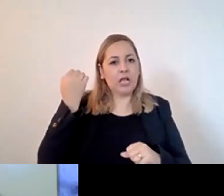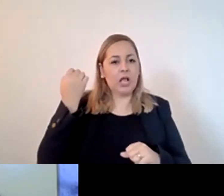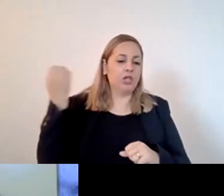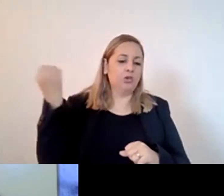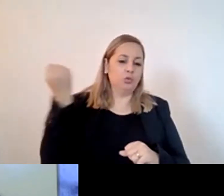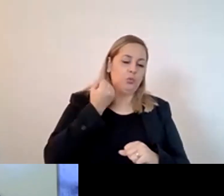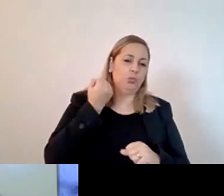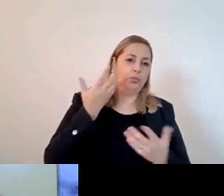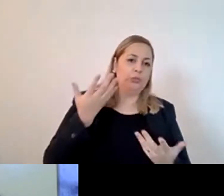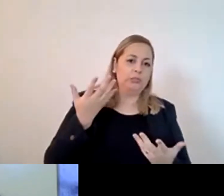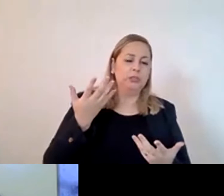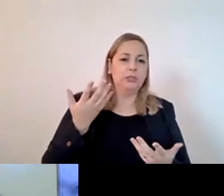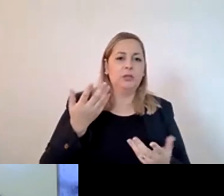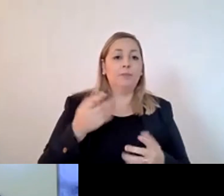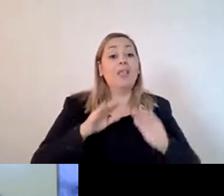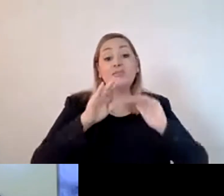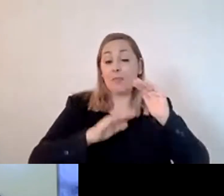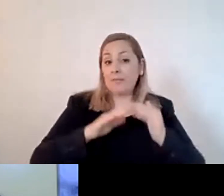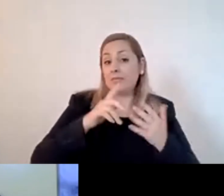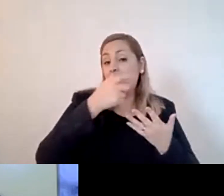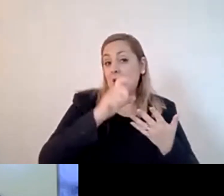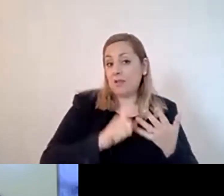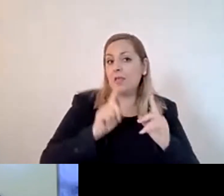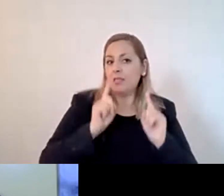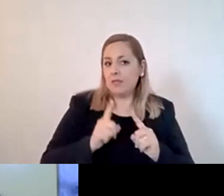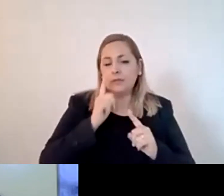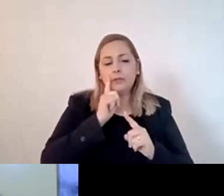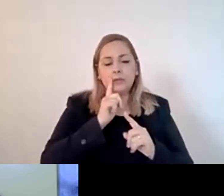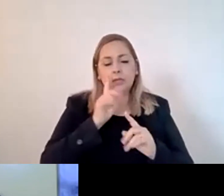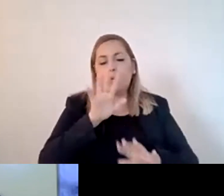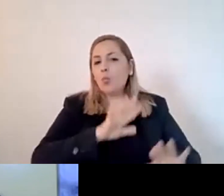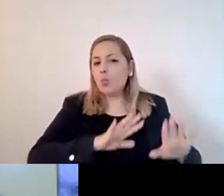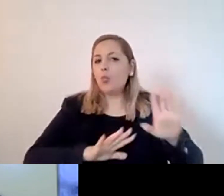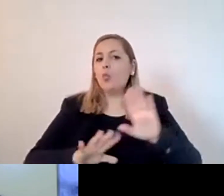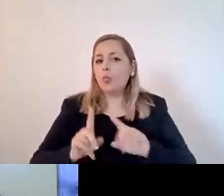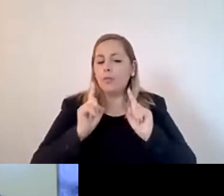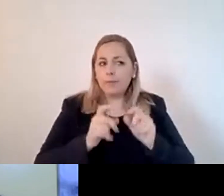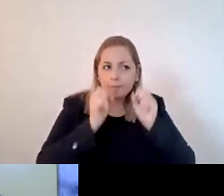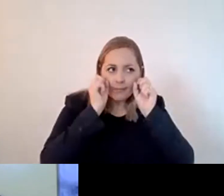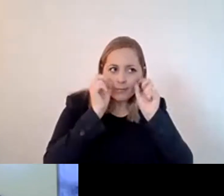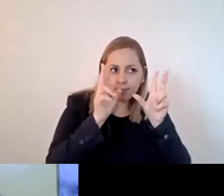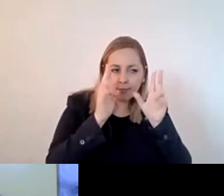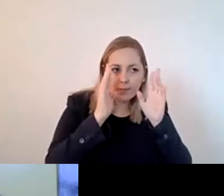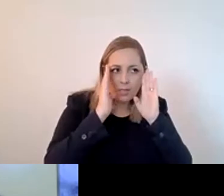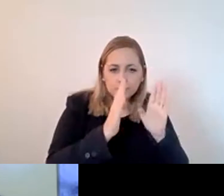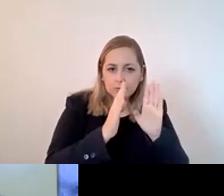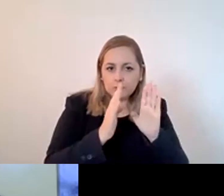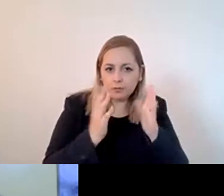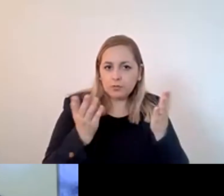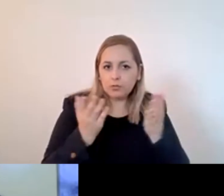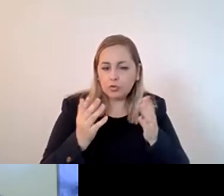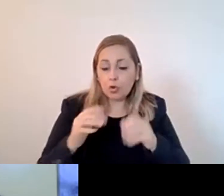Dependiendo de las características hay que tomar cuidado y hay que estar alerta, sobre todo en